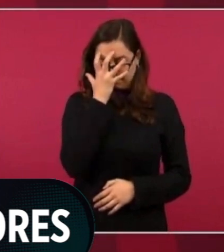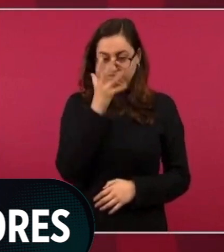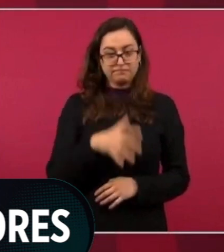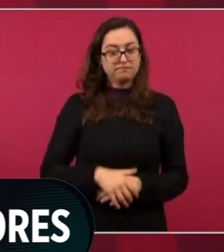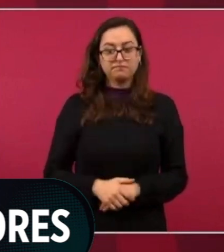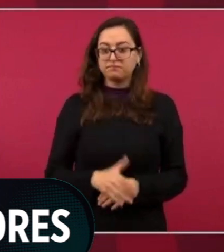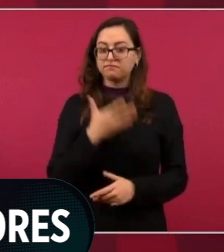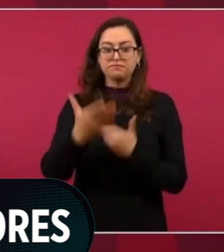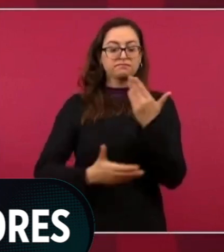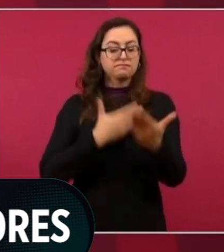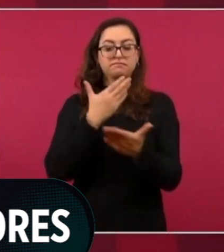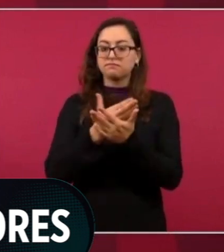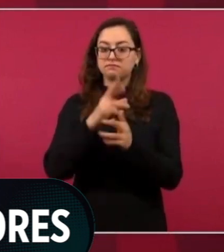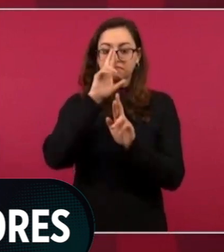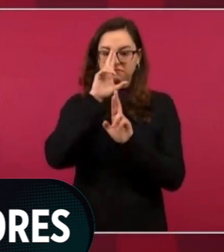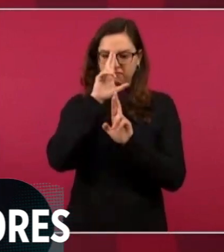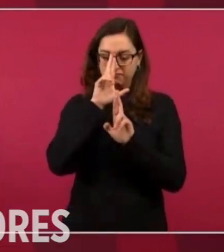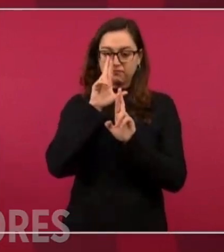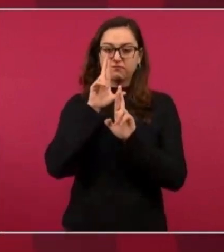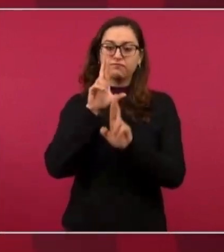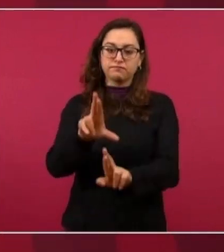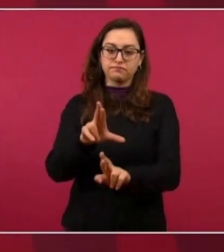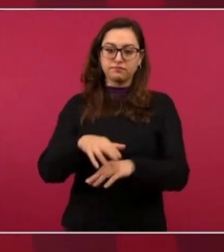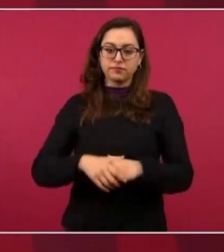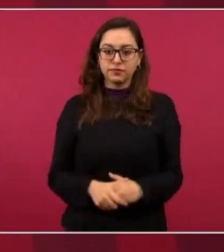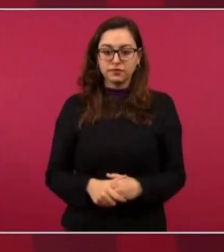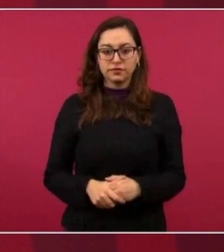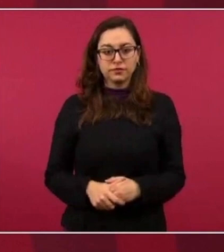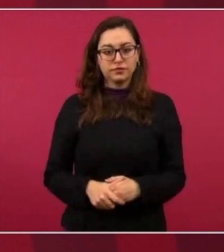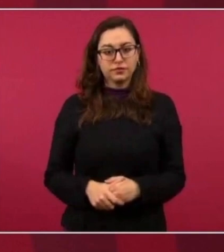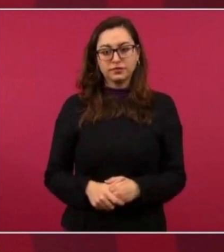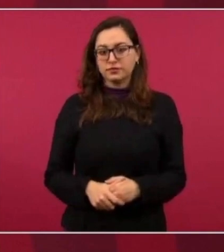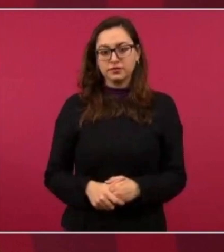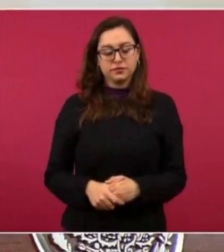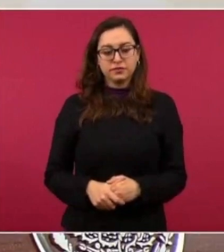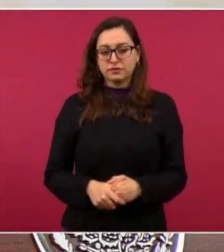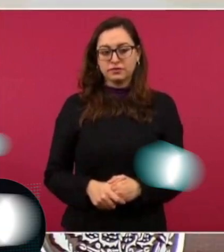con todo respeto. Imagínense los ministros